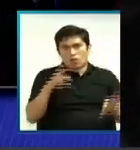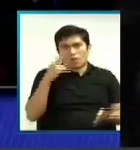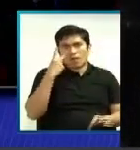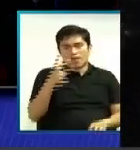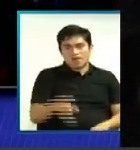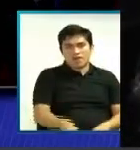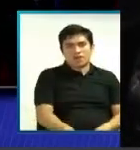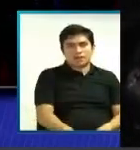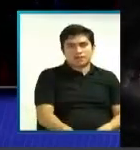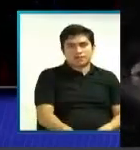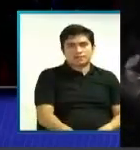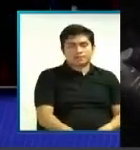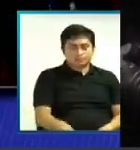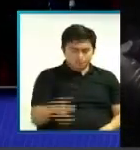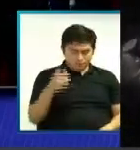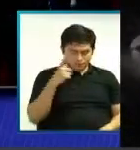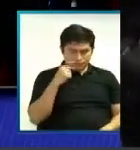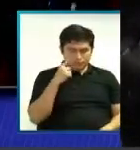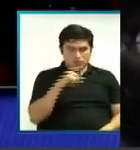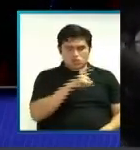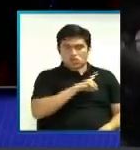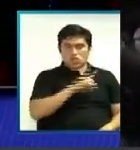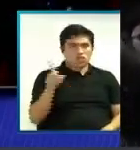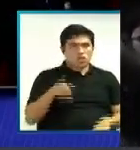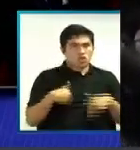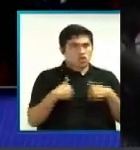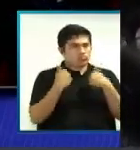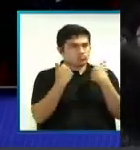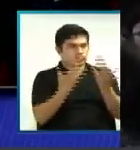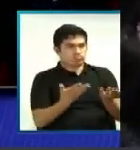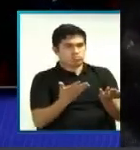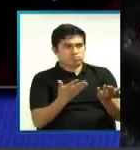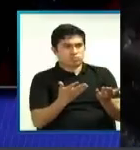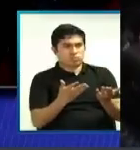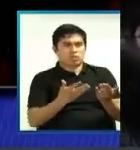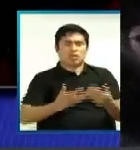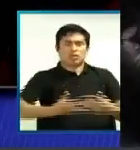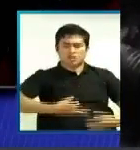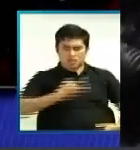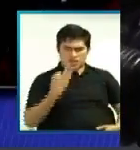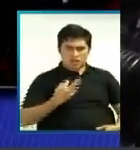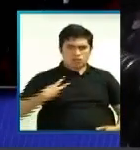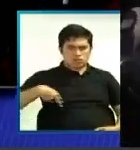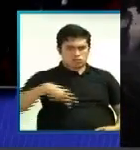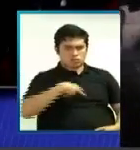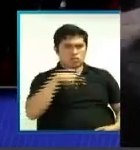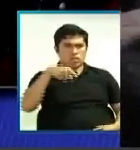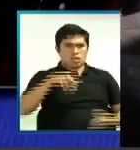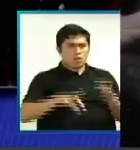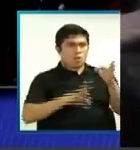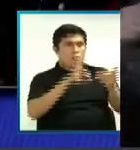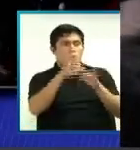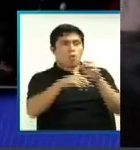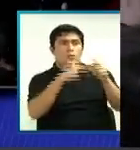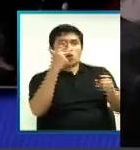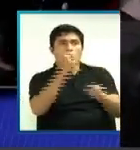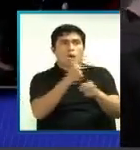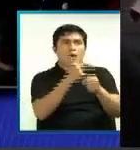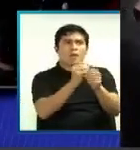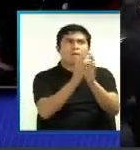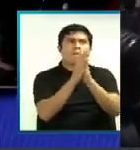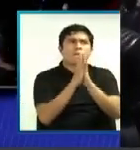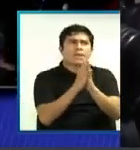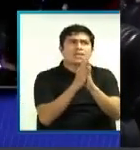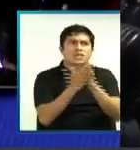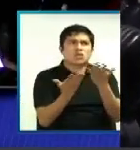segunda, ni en tercera lectura. Ahí se agendó para enviarla a consulta a la CC, ¿verdad? Entonces, lo que sucede es que,